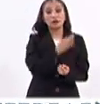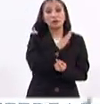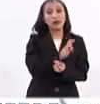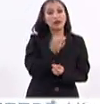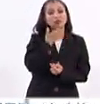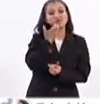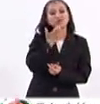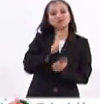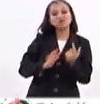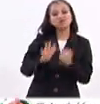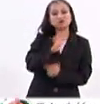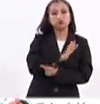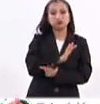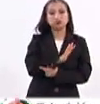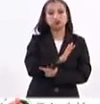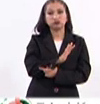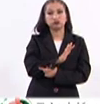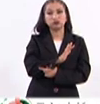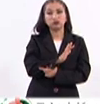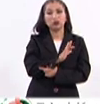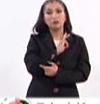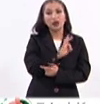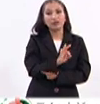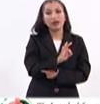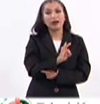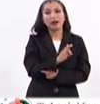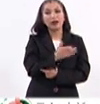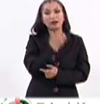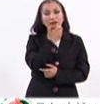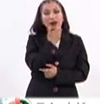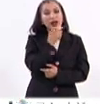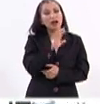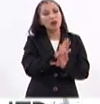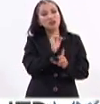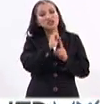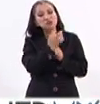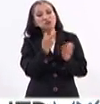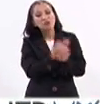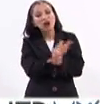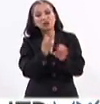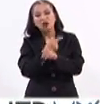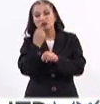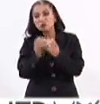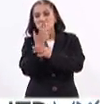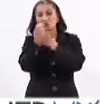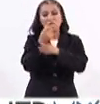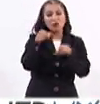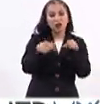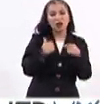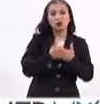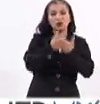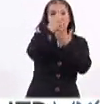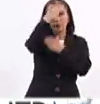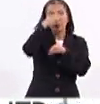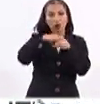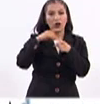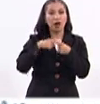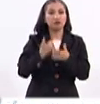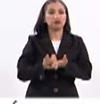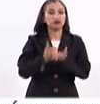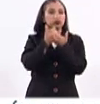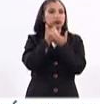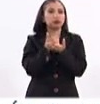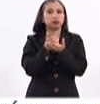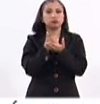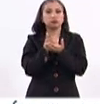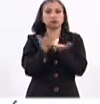poder adaptarse al contexto, podrá adaptarse a las nuevas situaciones y en este caso le va a ayudar a la memoria, le va a ayudar a